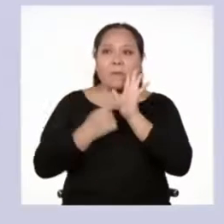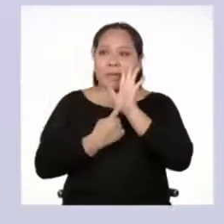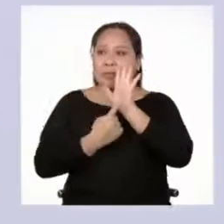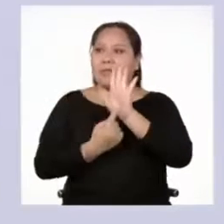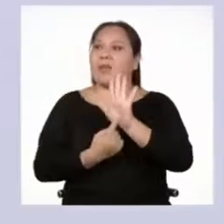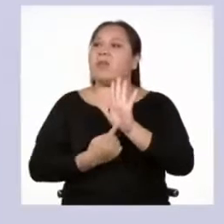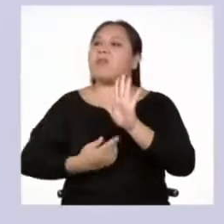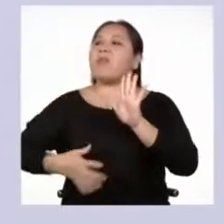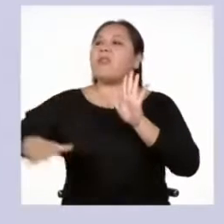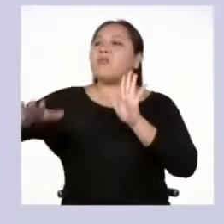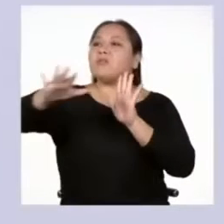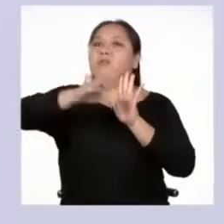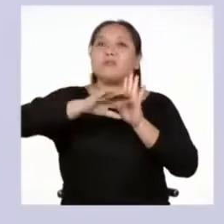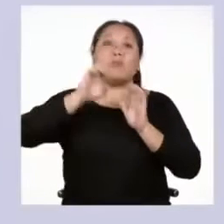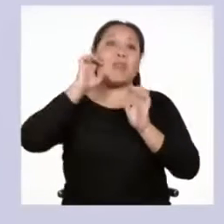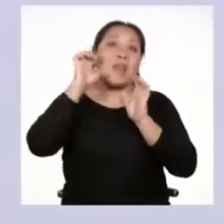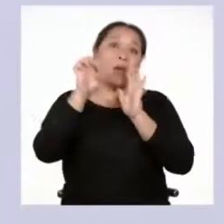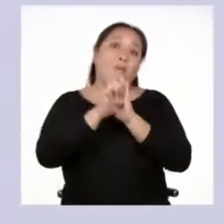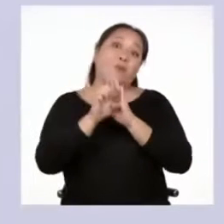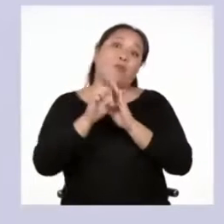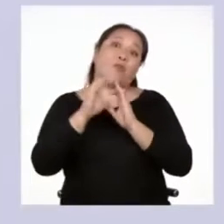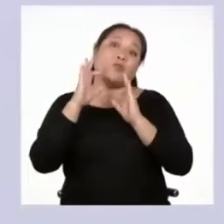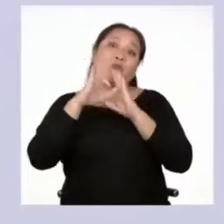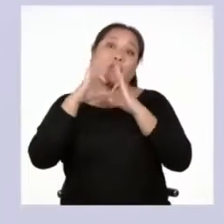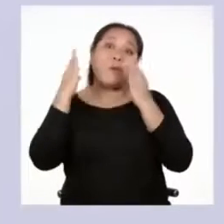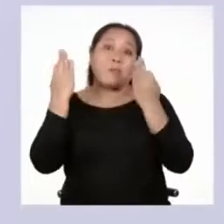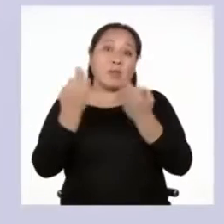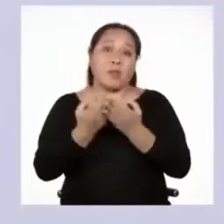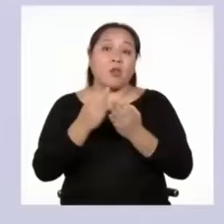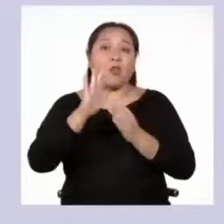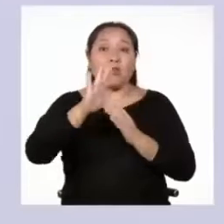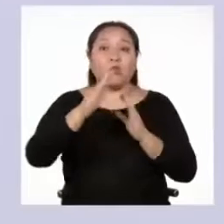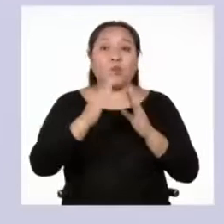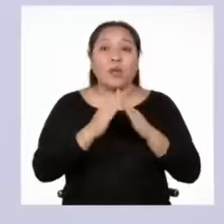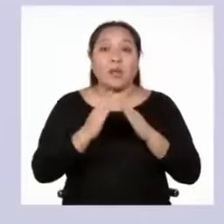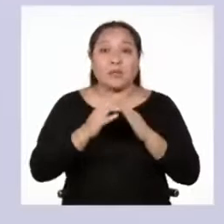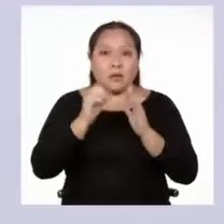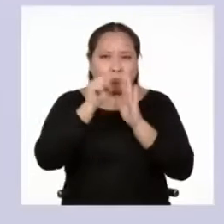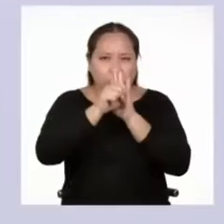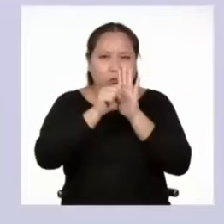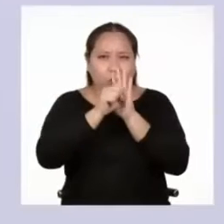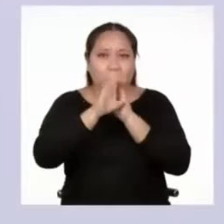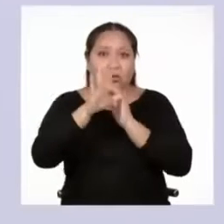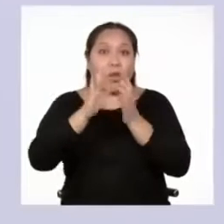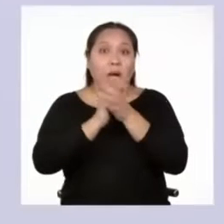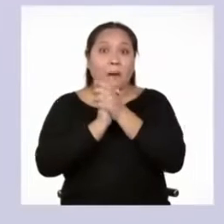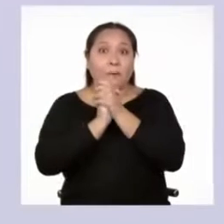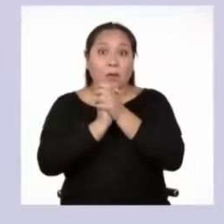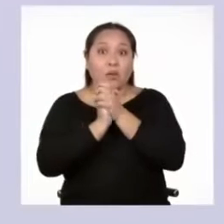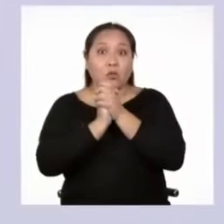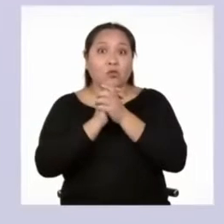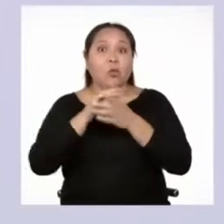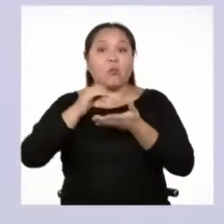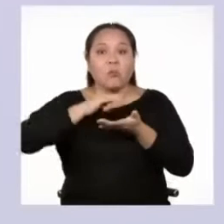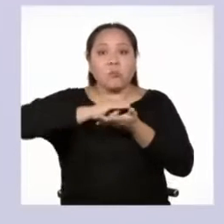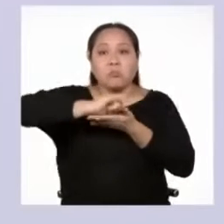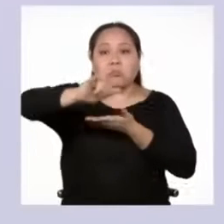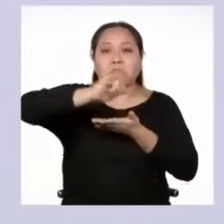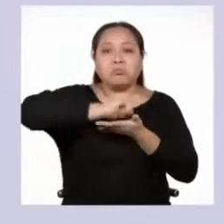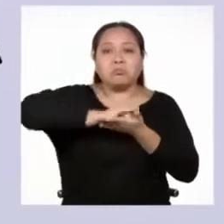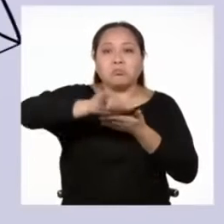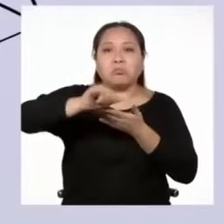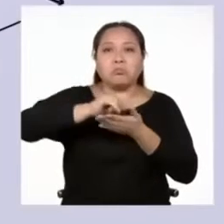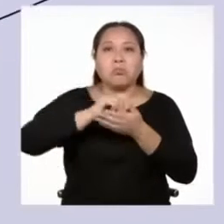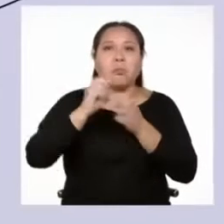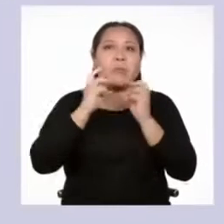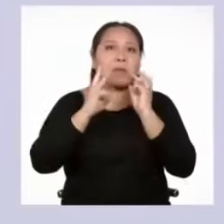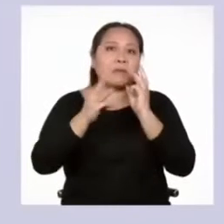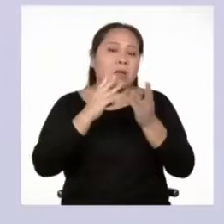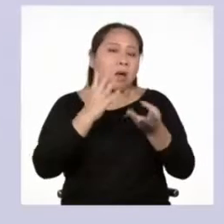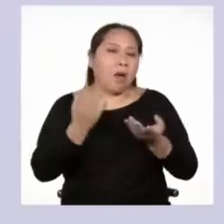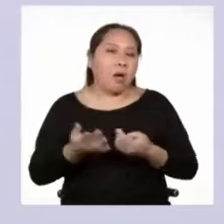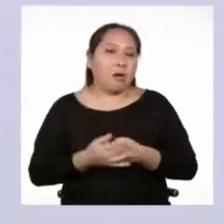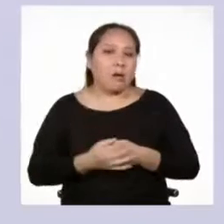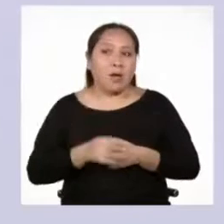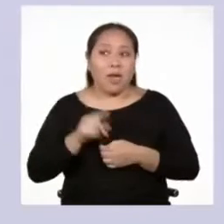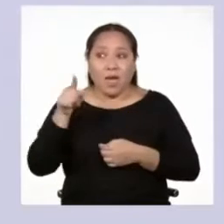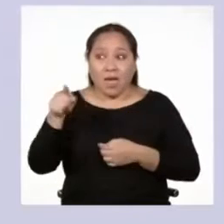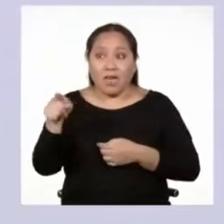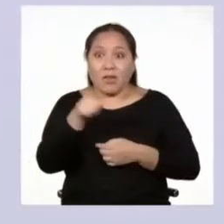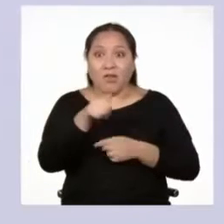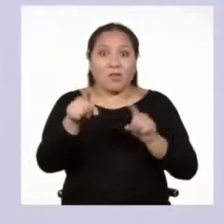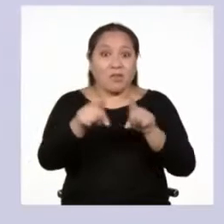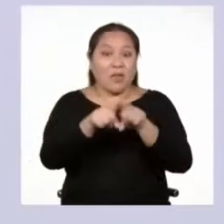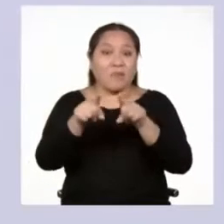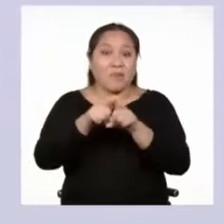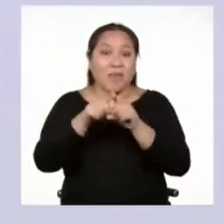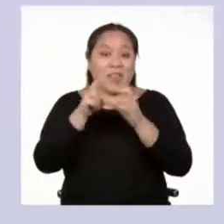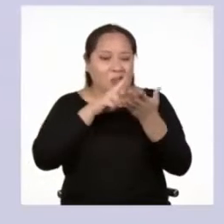audiencia, por ejemplo, a tu familia o también hazlo en tu casa. Si son tus amigos o tus amigas, puedes enviárselo por correo o por mensaje. Así ellos también lo